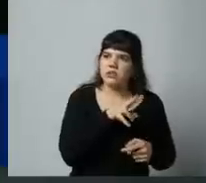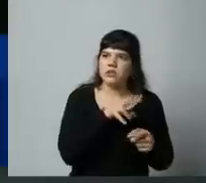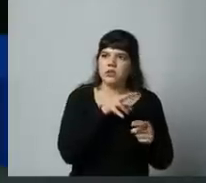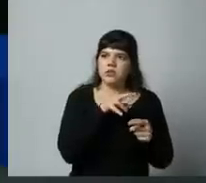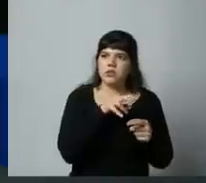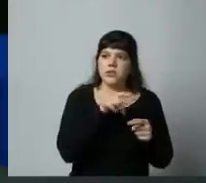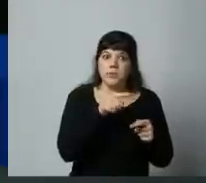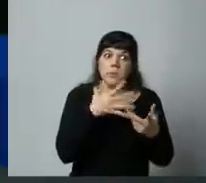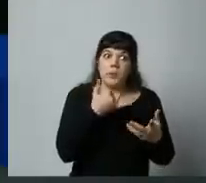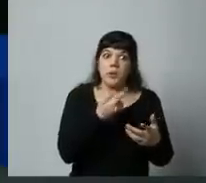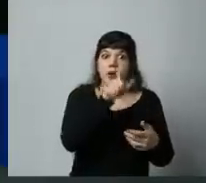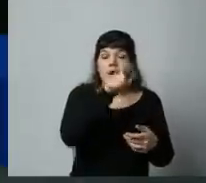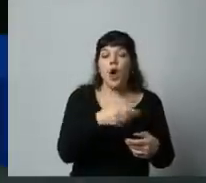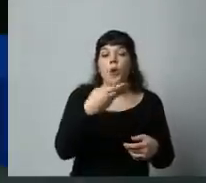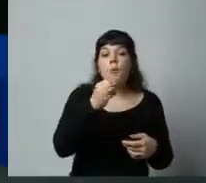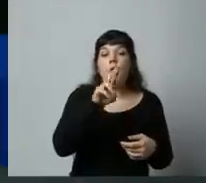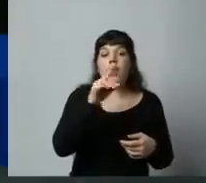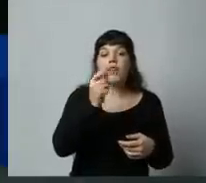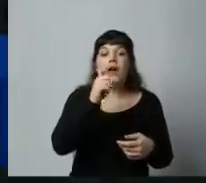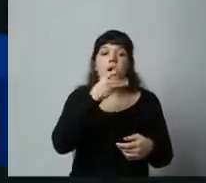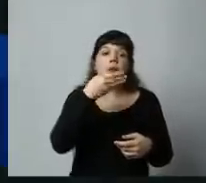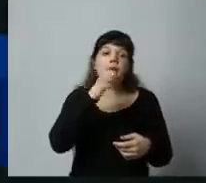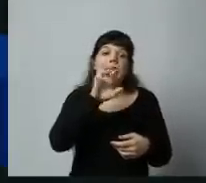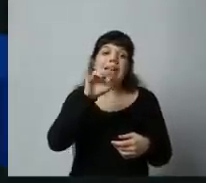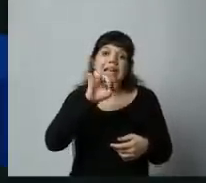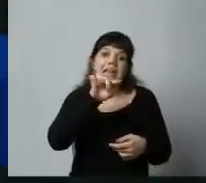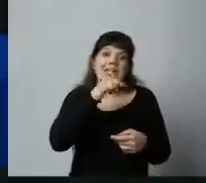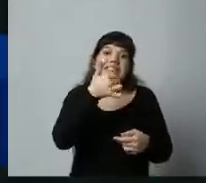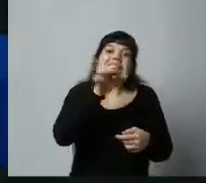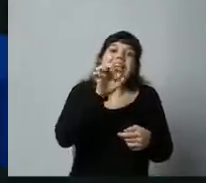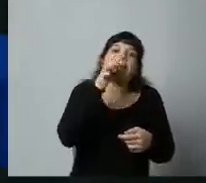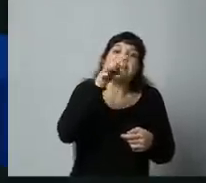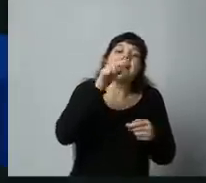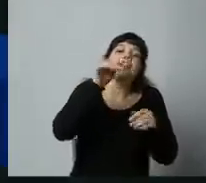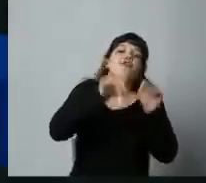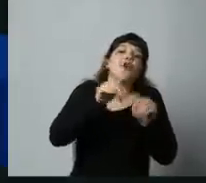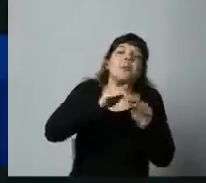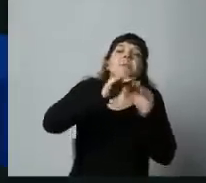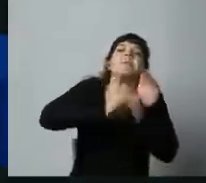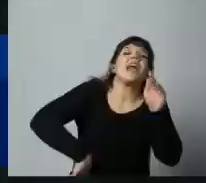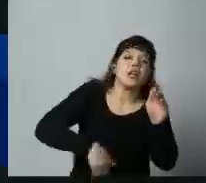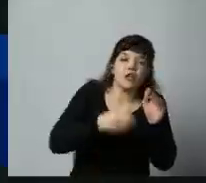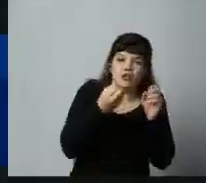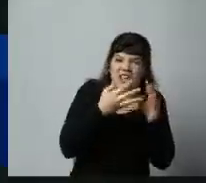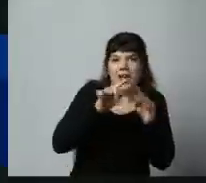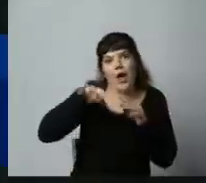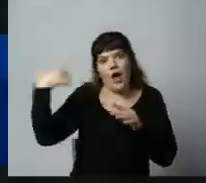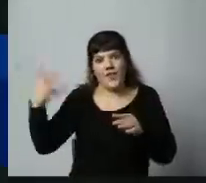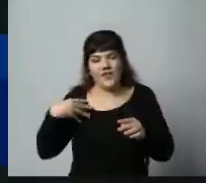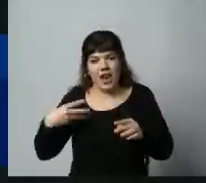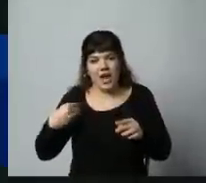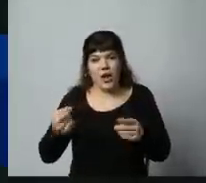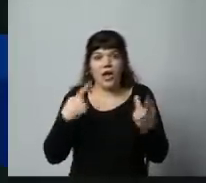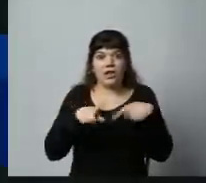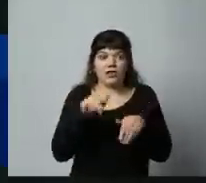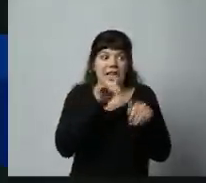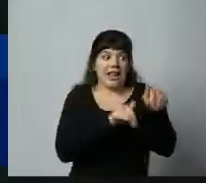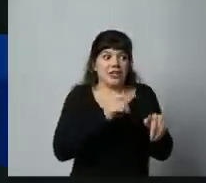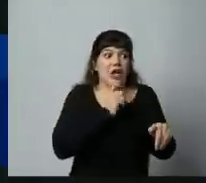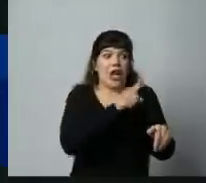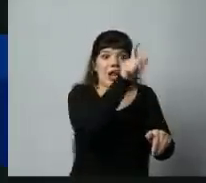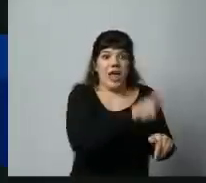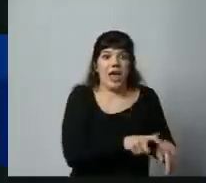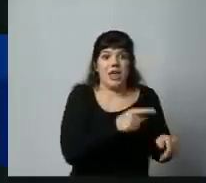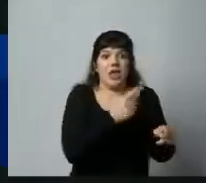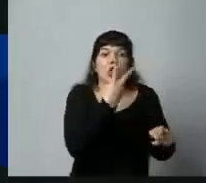claro Juan María bordaberry sacó 60.000 votos menos que Ferreira aldunate mano a mano digamos y la elección el partido Colorado la termina